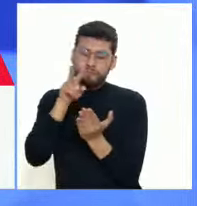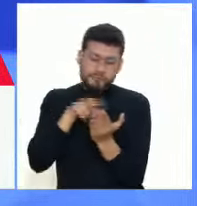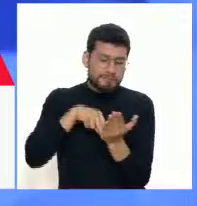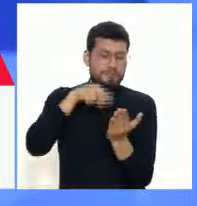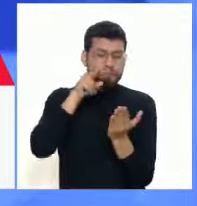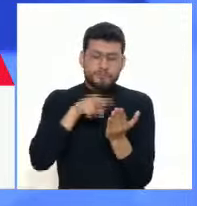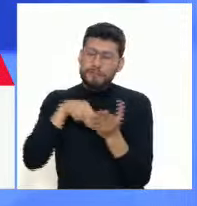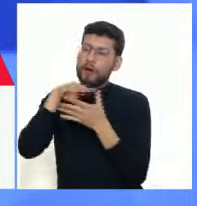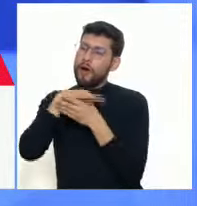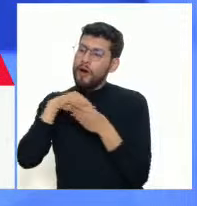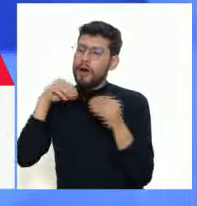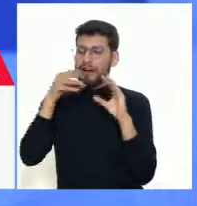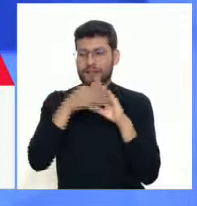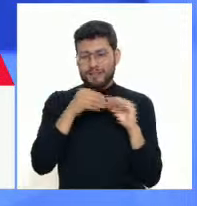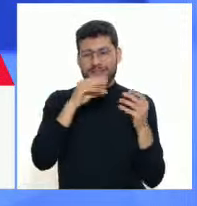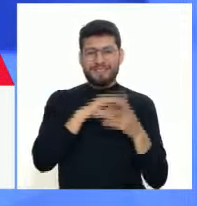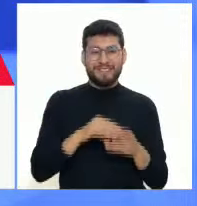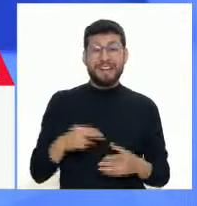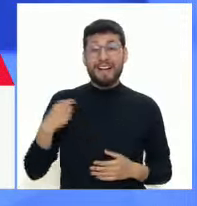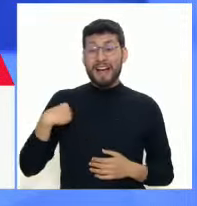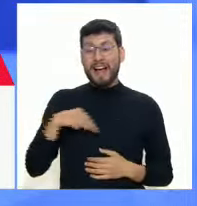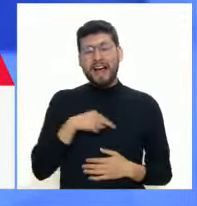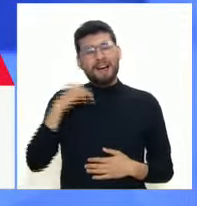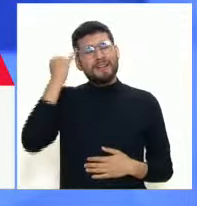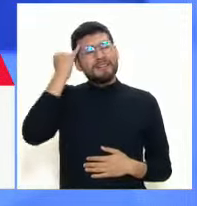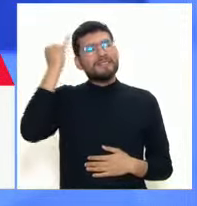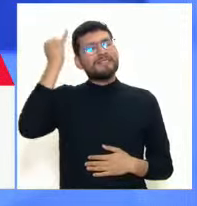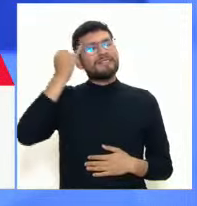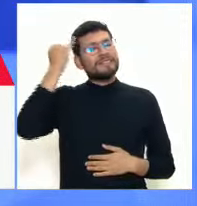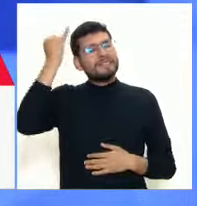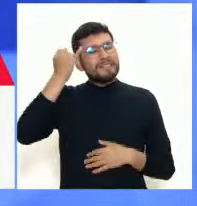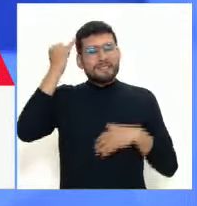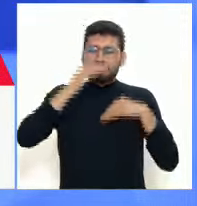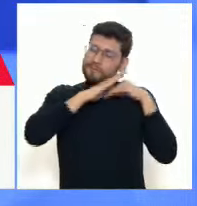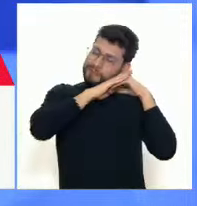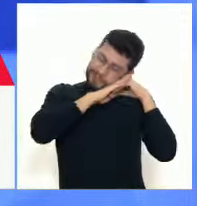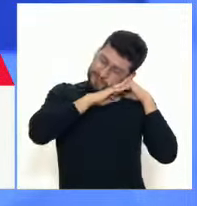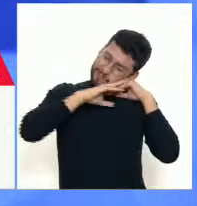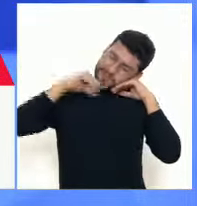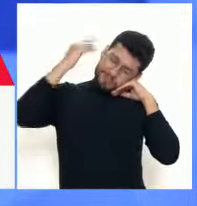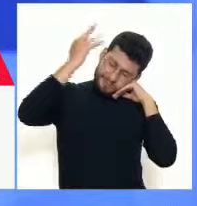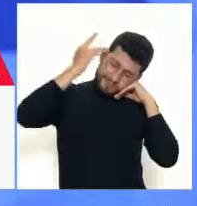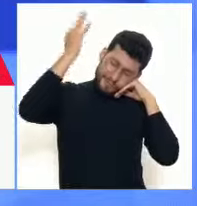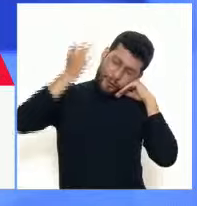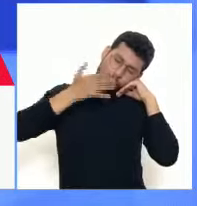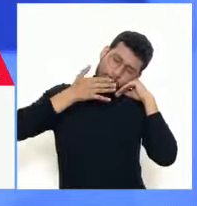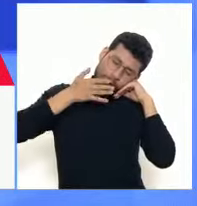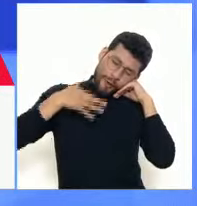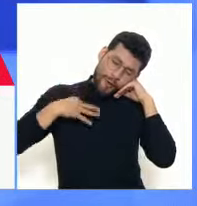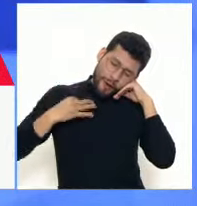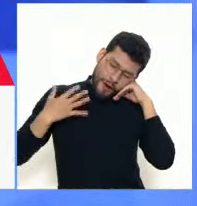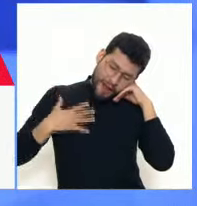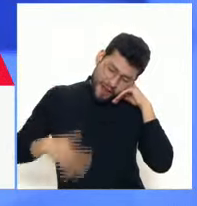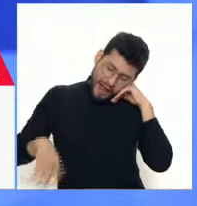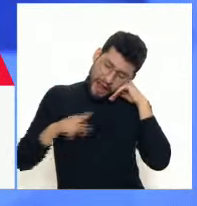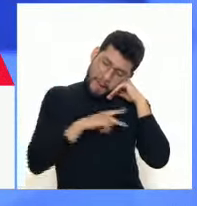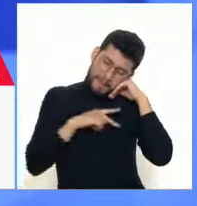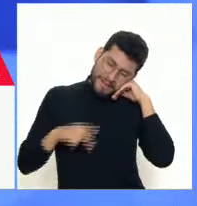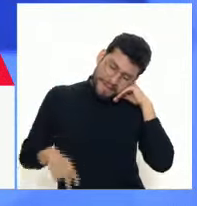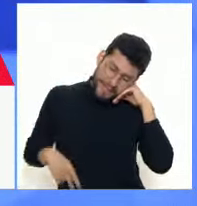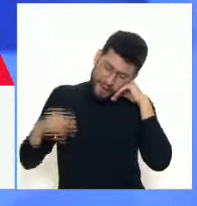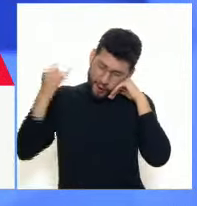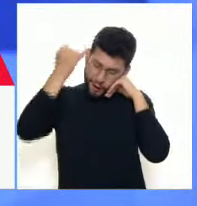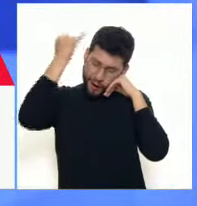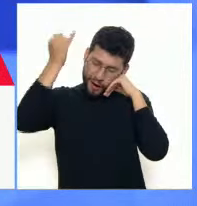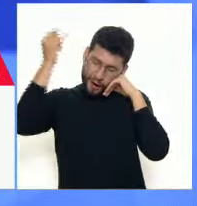contaba los cuentos. Y nosotros nos imaginamos en nuestra cabecita los colores de la ropa de la princesa,